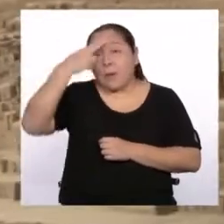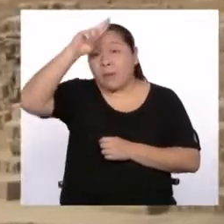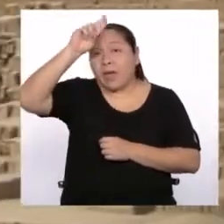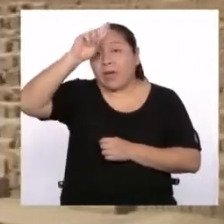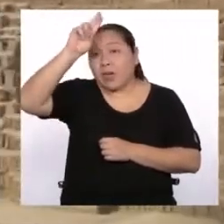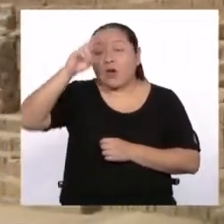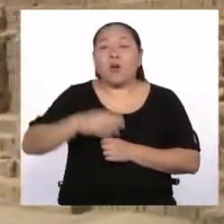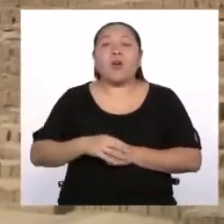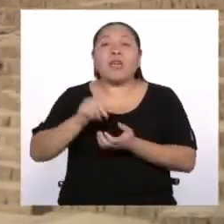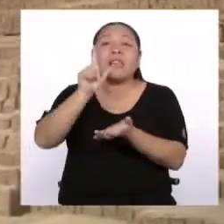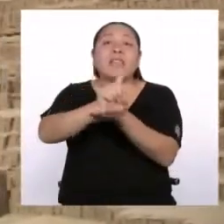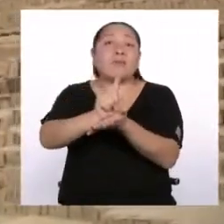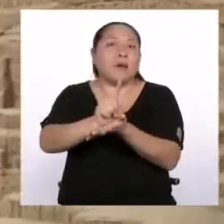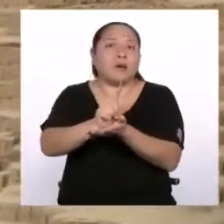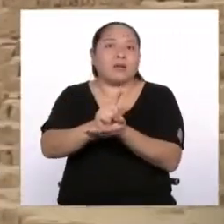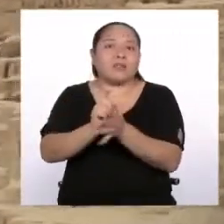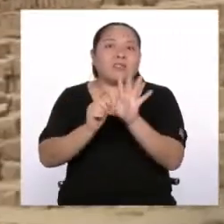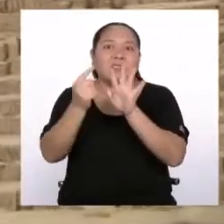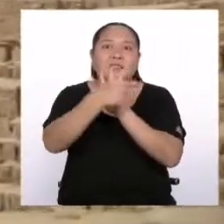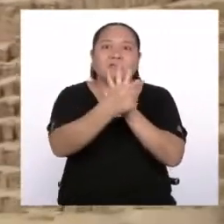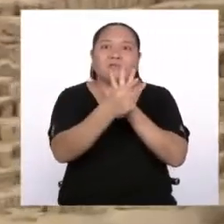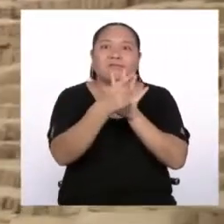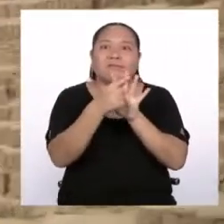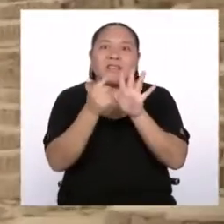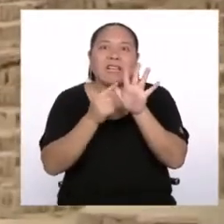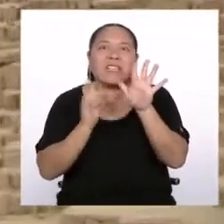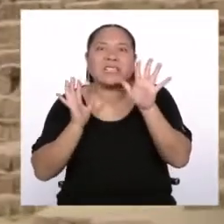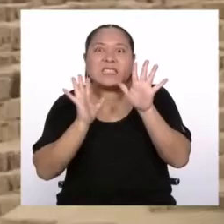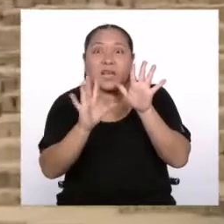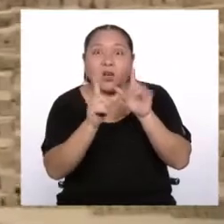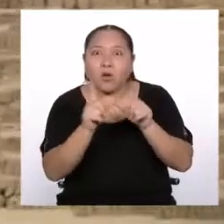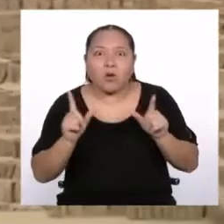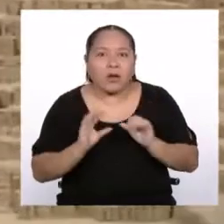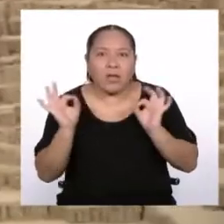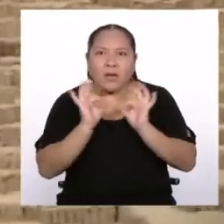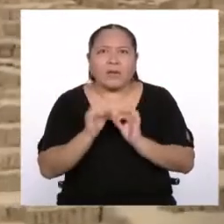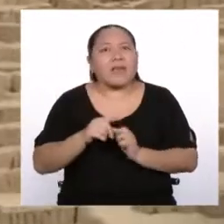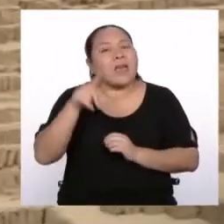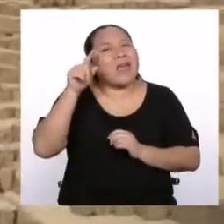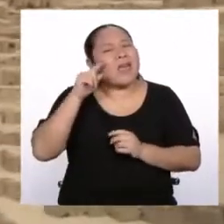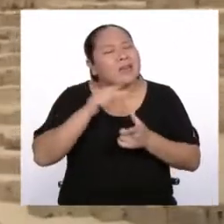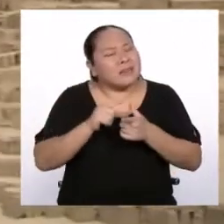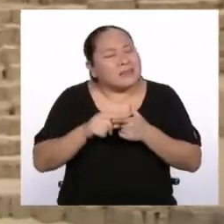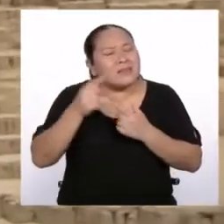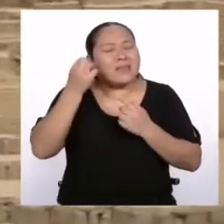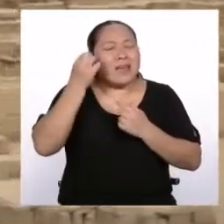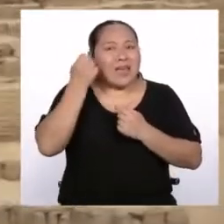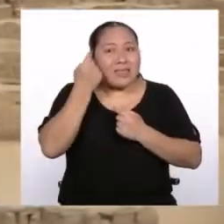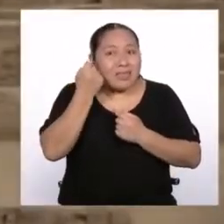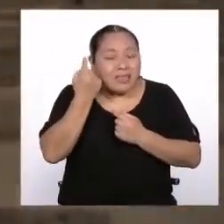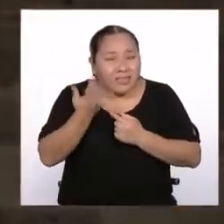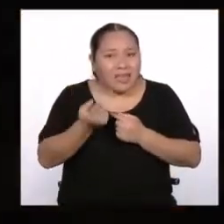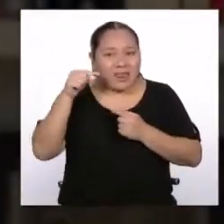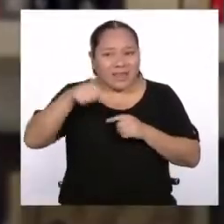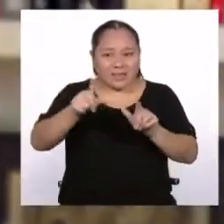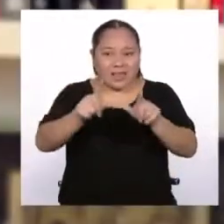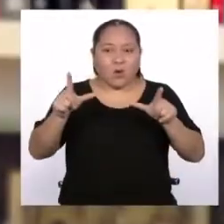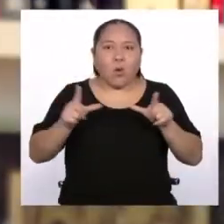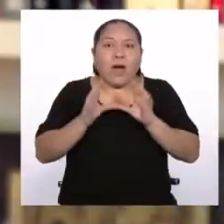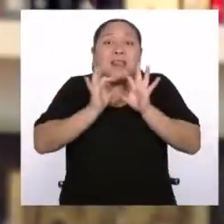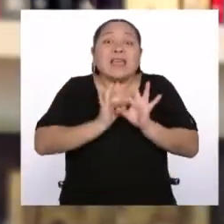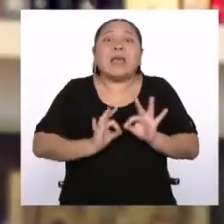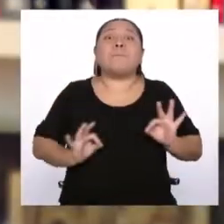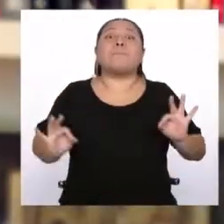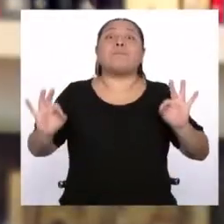Lima. Entonces, empezar a tomar conciencia de esa posición que tiene Lima en el contexto